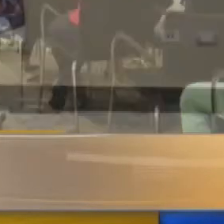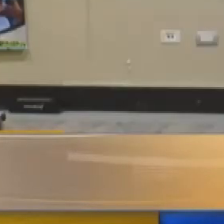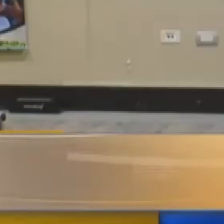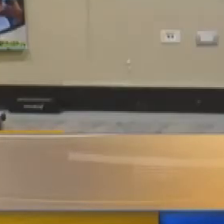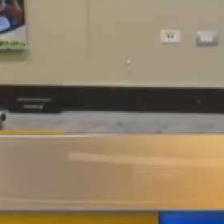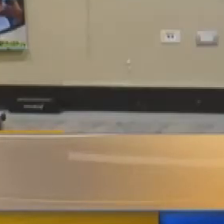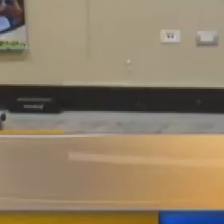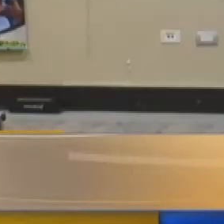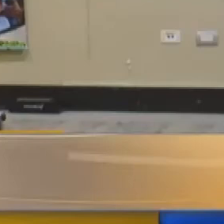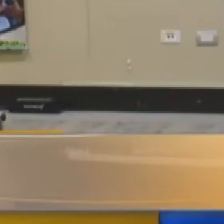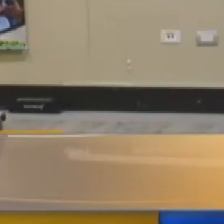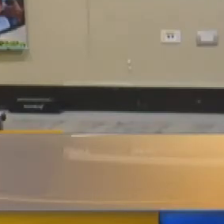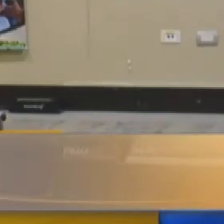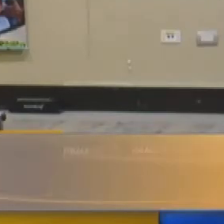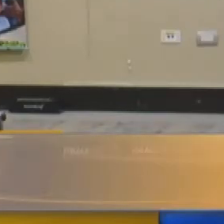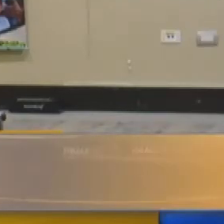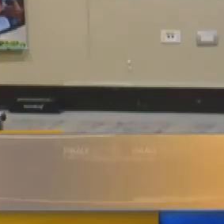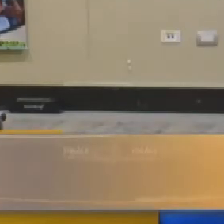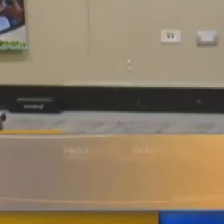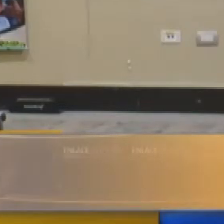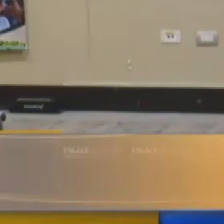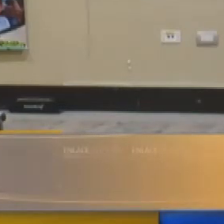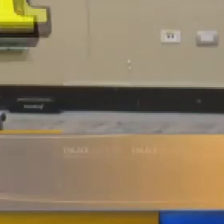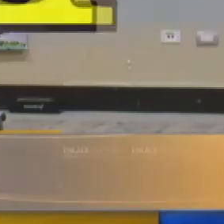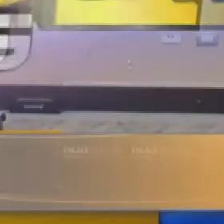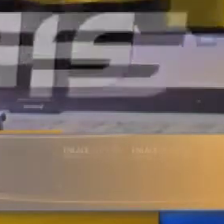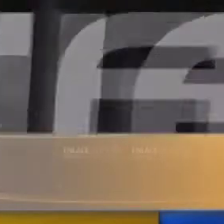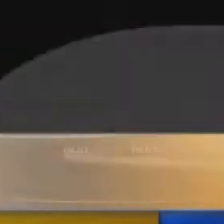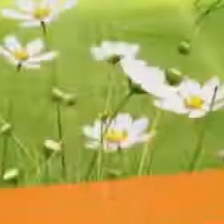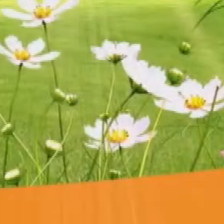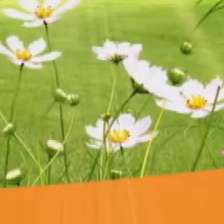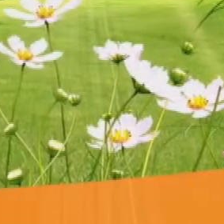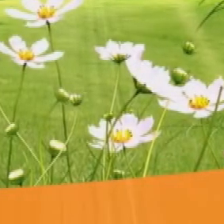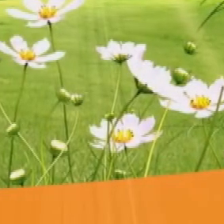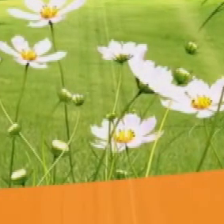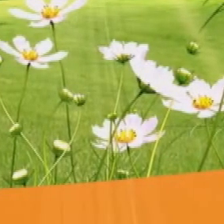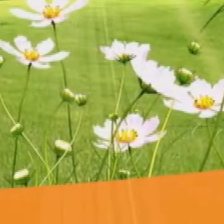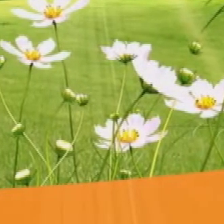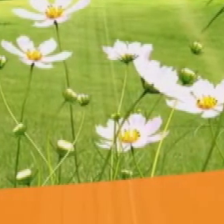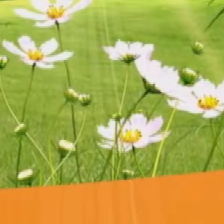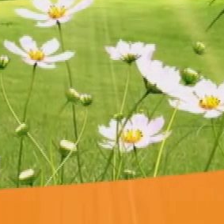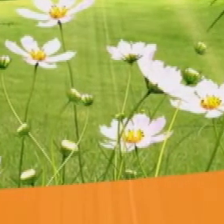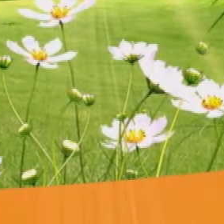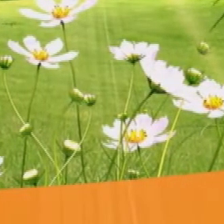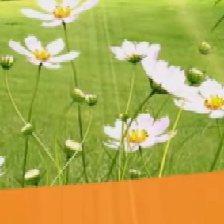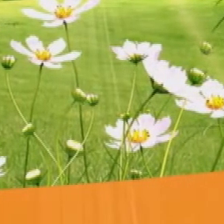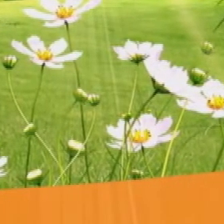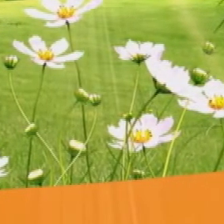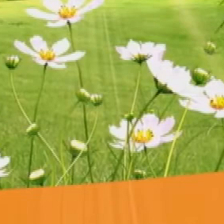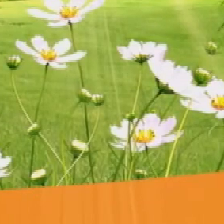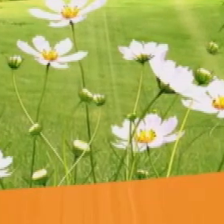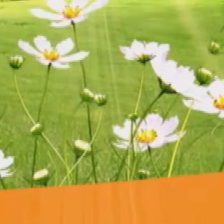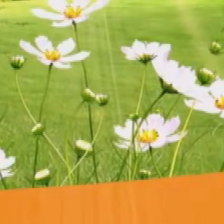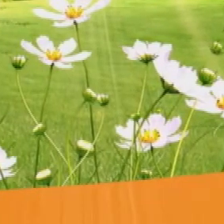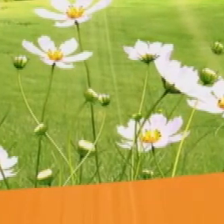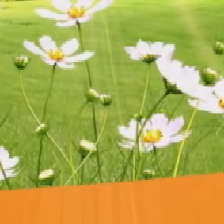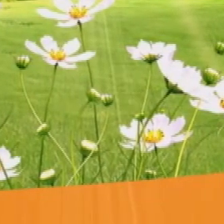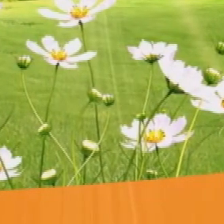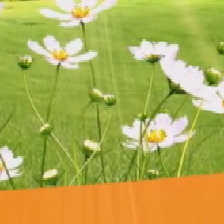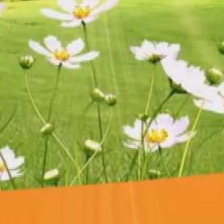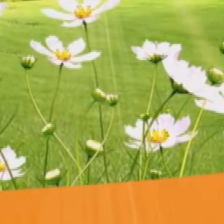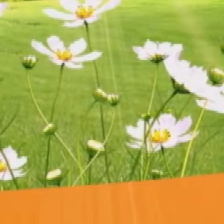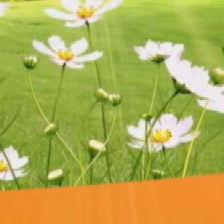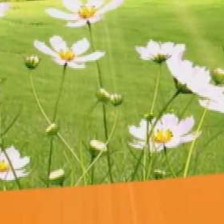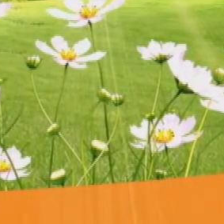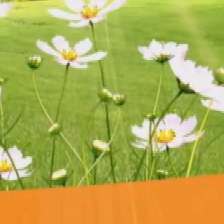charla organizada por el Liceo Infantil Michiquilines, con el patrocinio de Barsol Ecológico, Barsol Aroma Delicias, líder